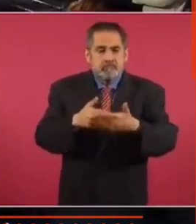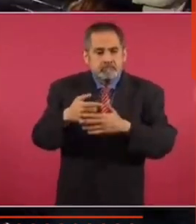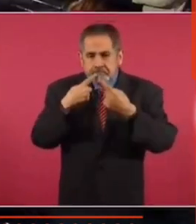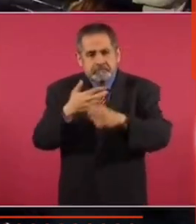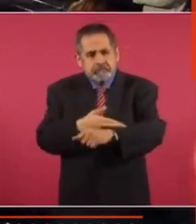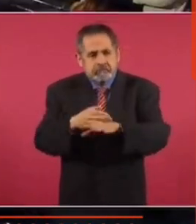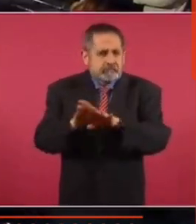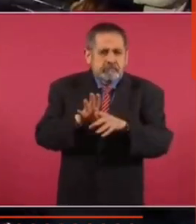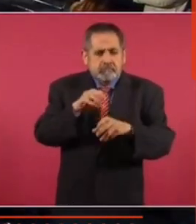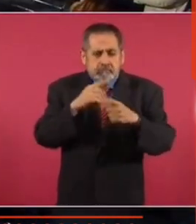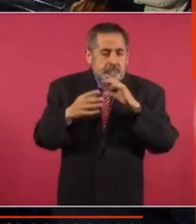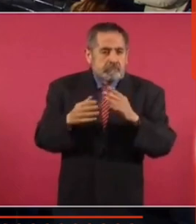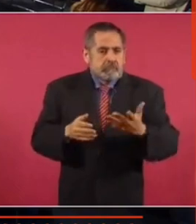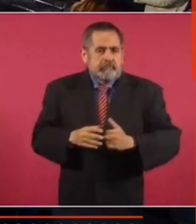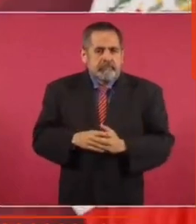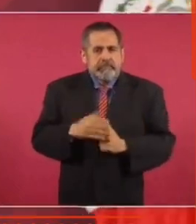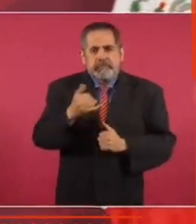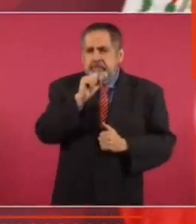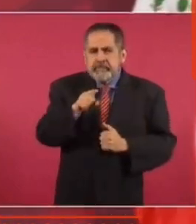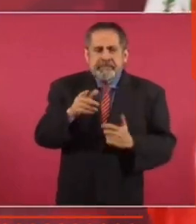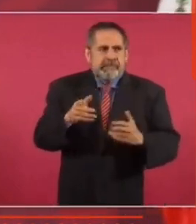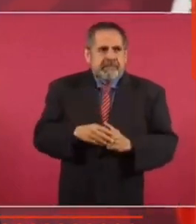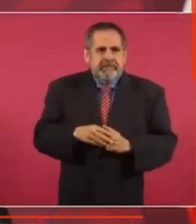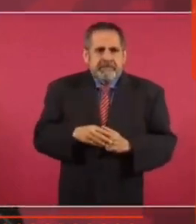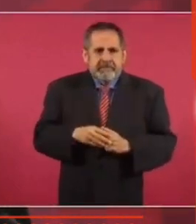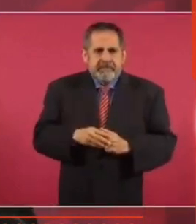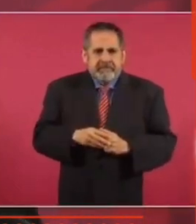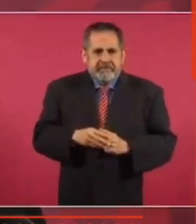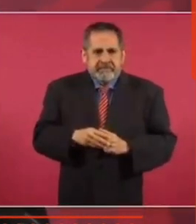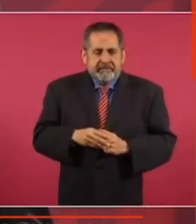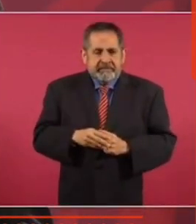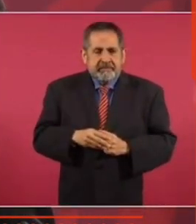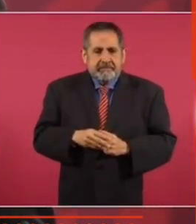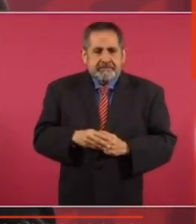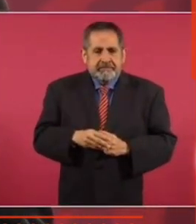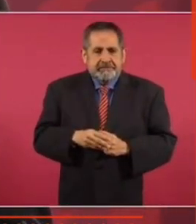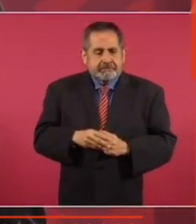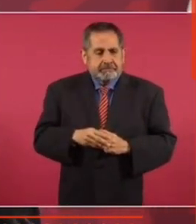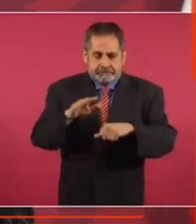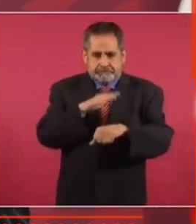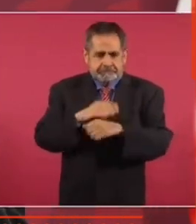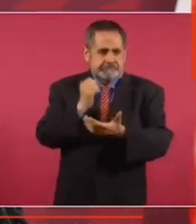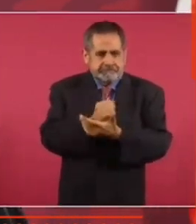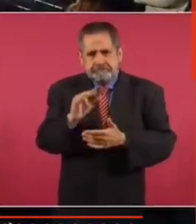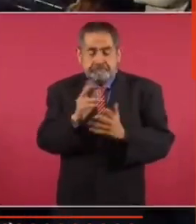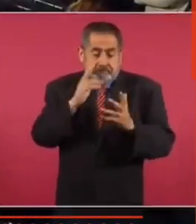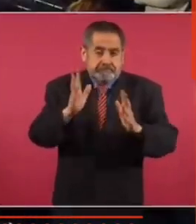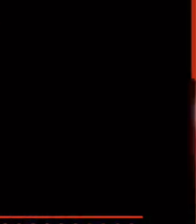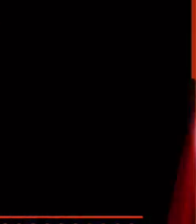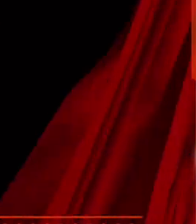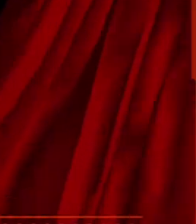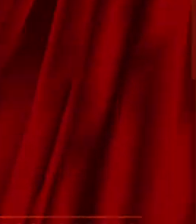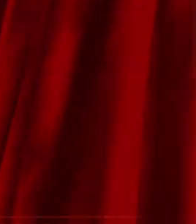a analizar, a discutir y se apruebe o rechace.